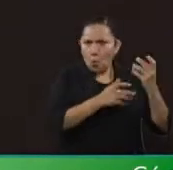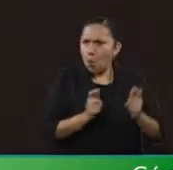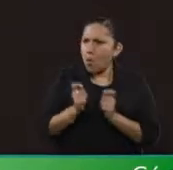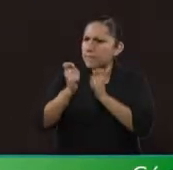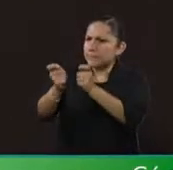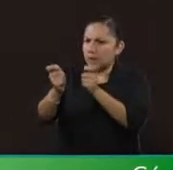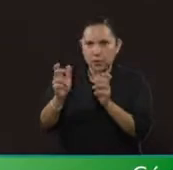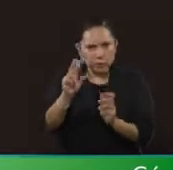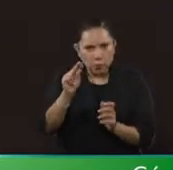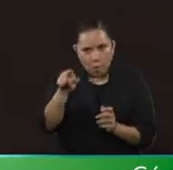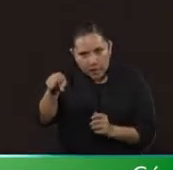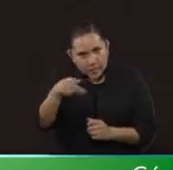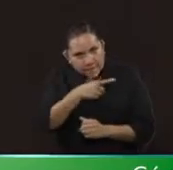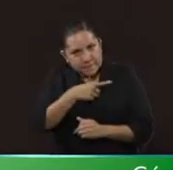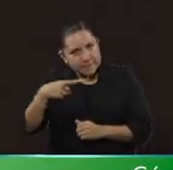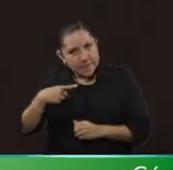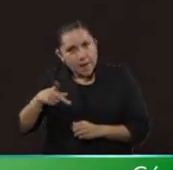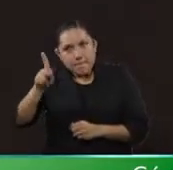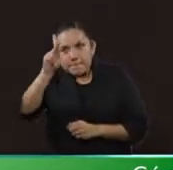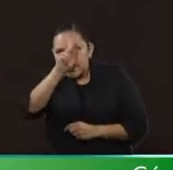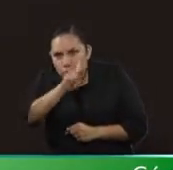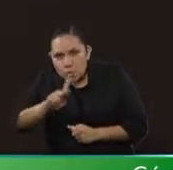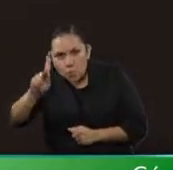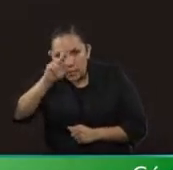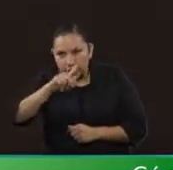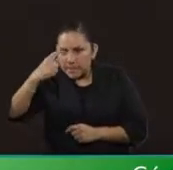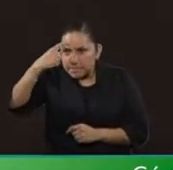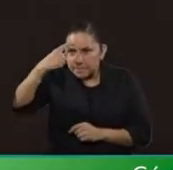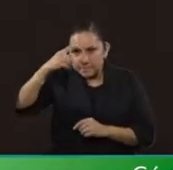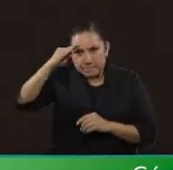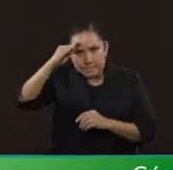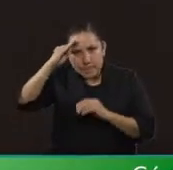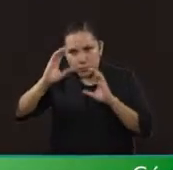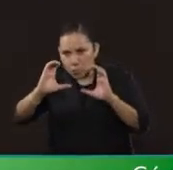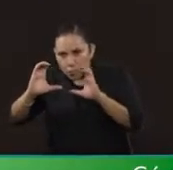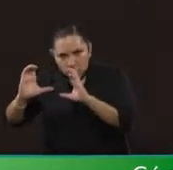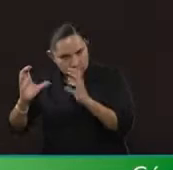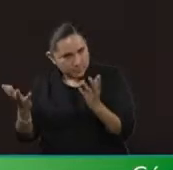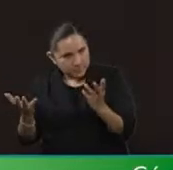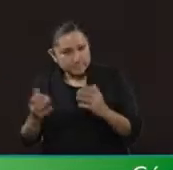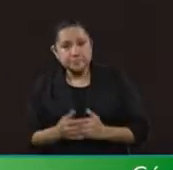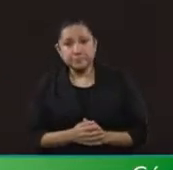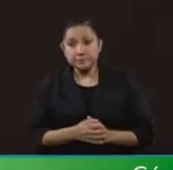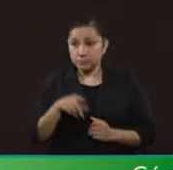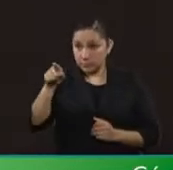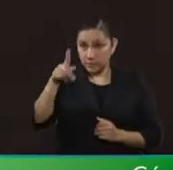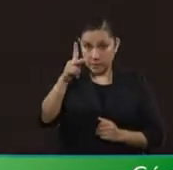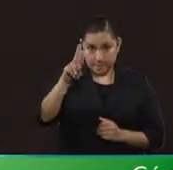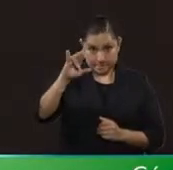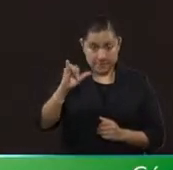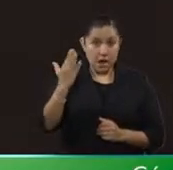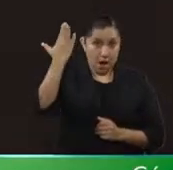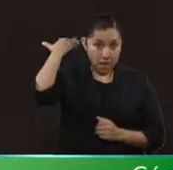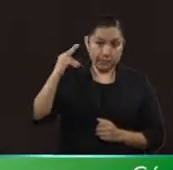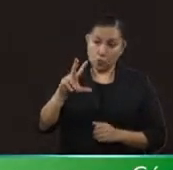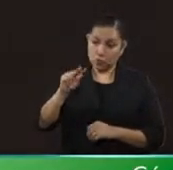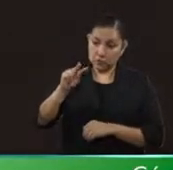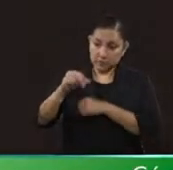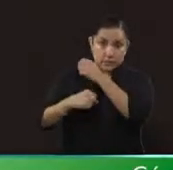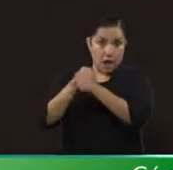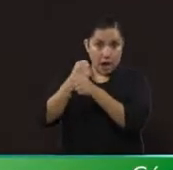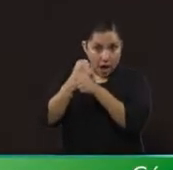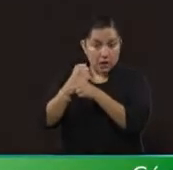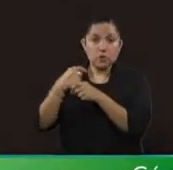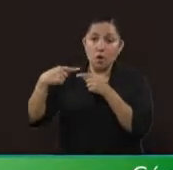hagan voy un poco más allá si el prique durante 80 años con una dictadura perfecta con las fuerzas